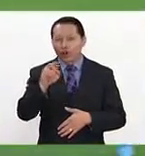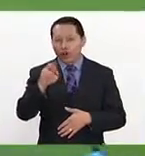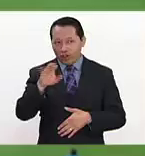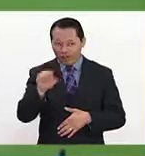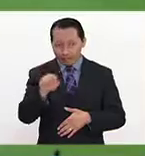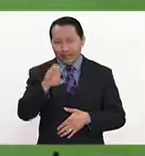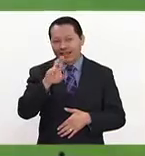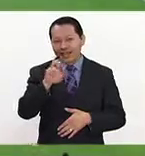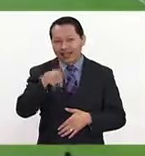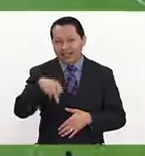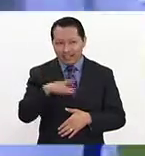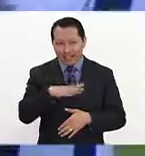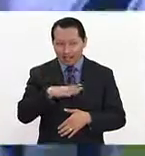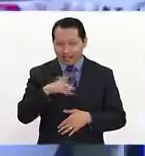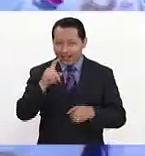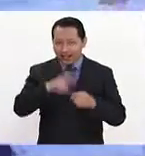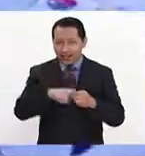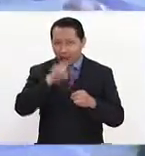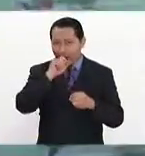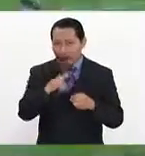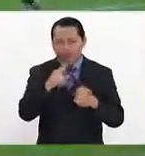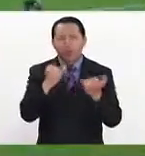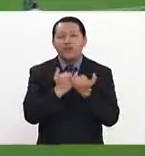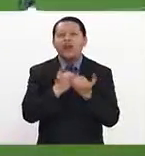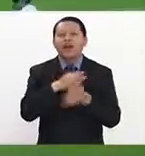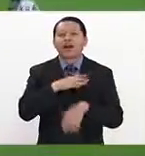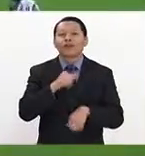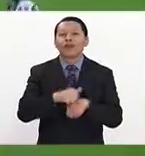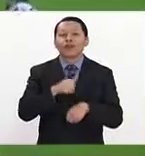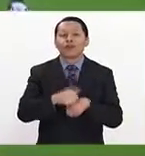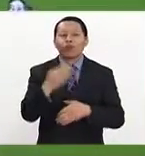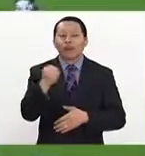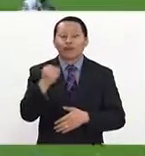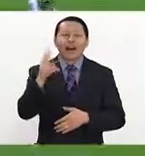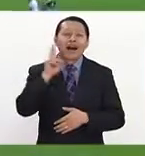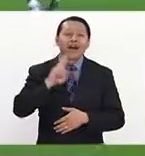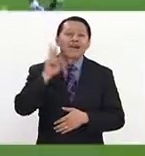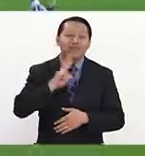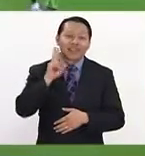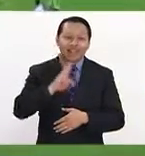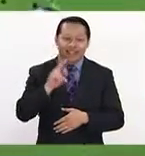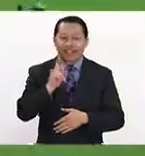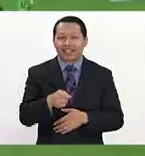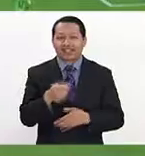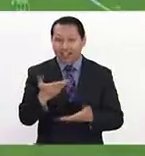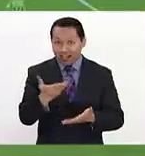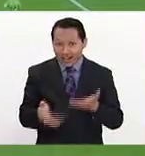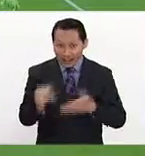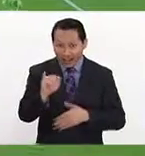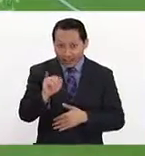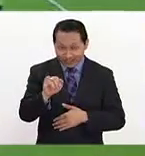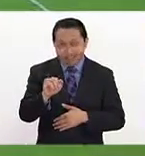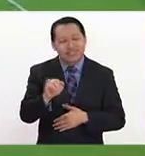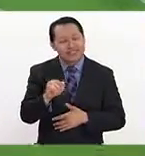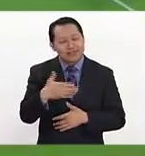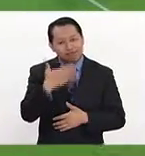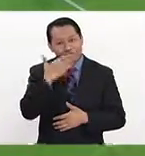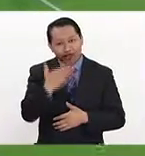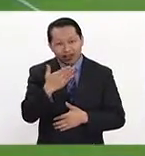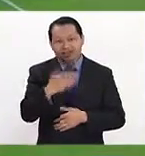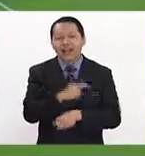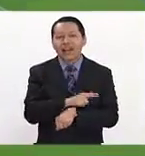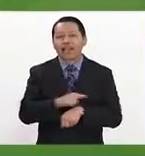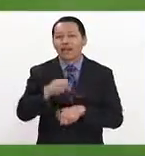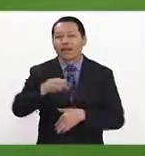Cubo Torres llega al conjunto universitario. Va a utilizar el número 9. Vamos a ver si esta vez, ahora sí, le va bien en la